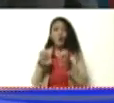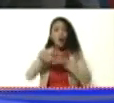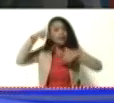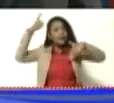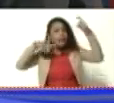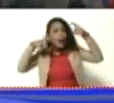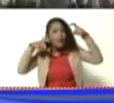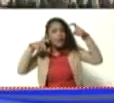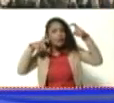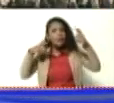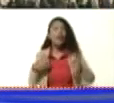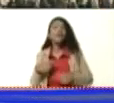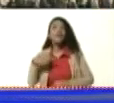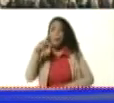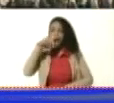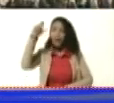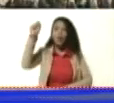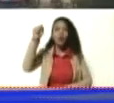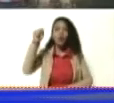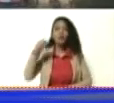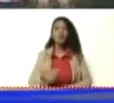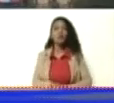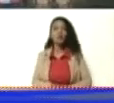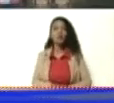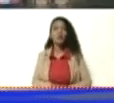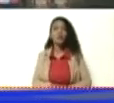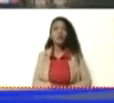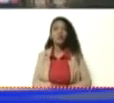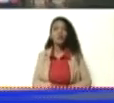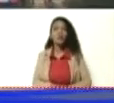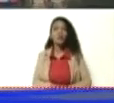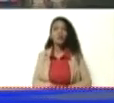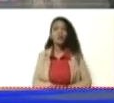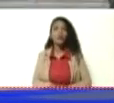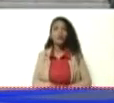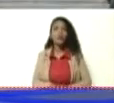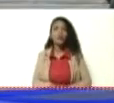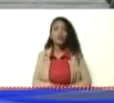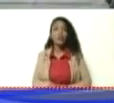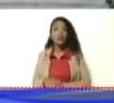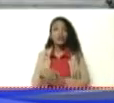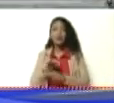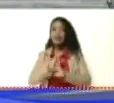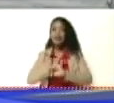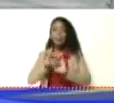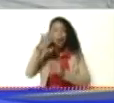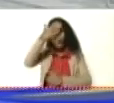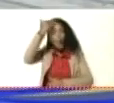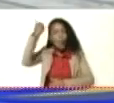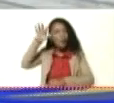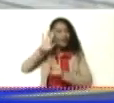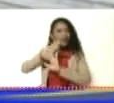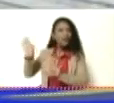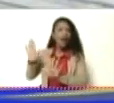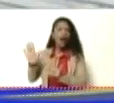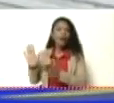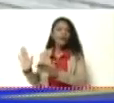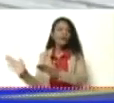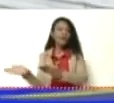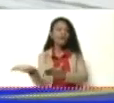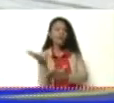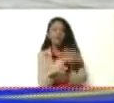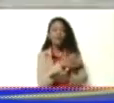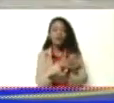Chávez, de Nicolás Maduro, y pase la página a tanta mentira, a